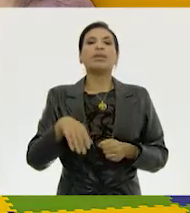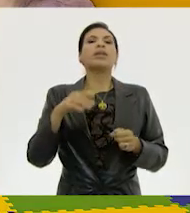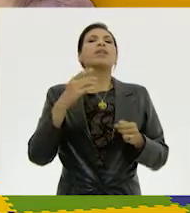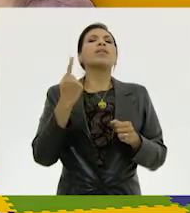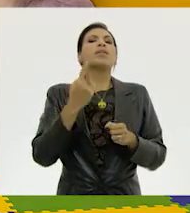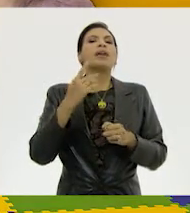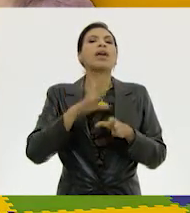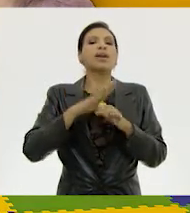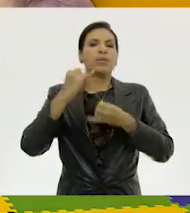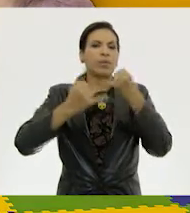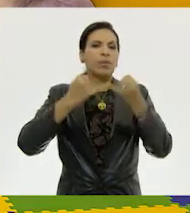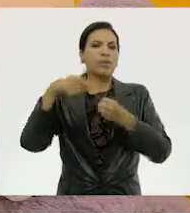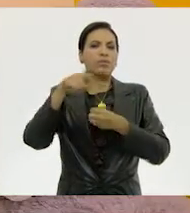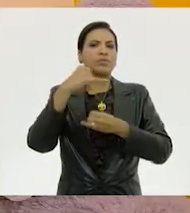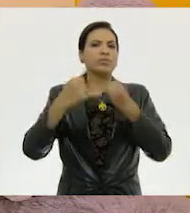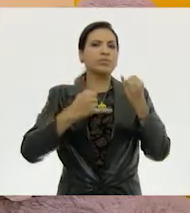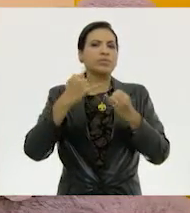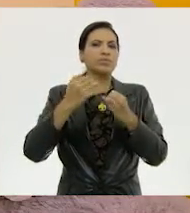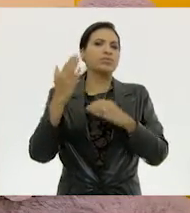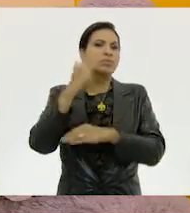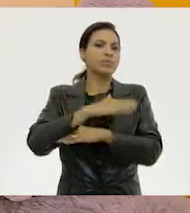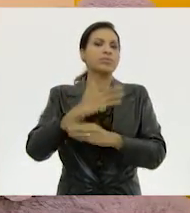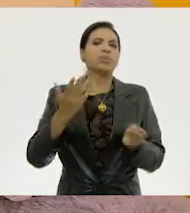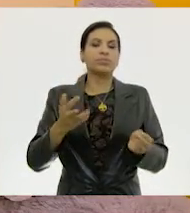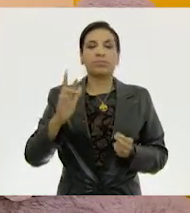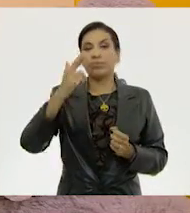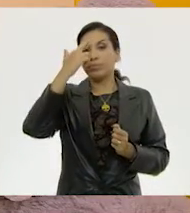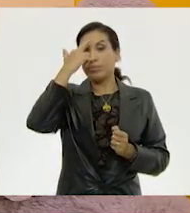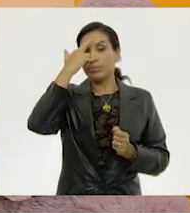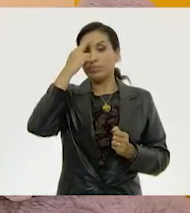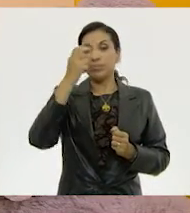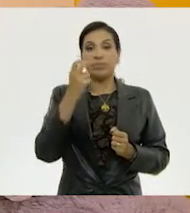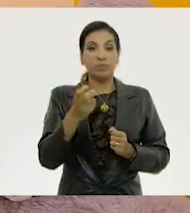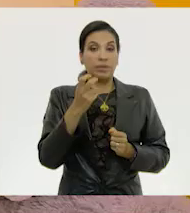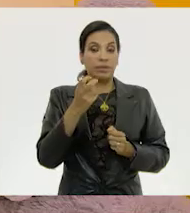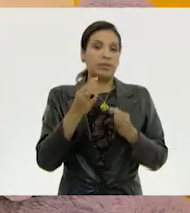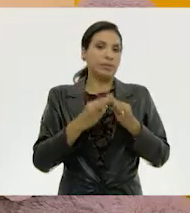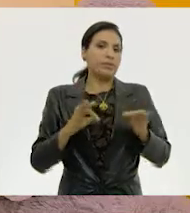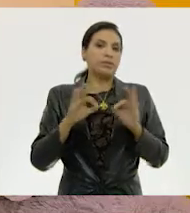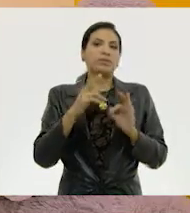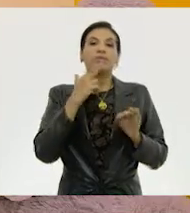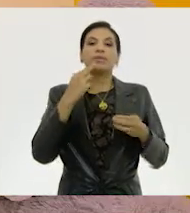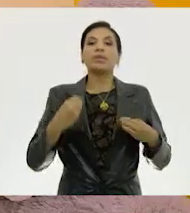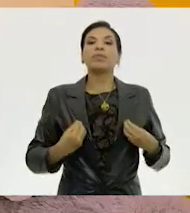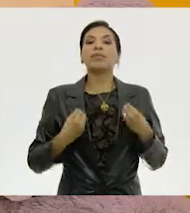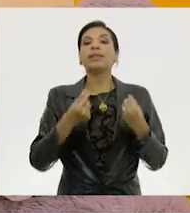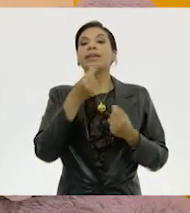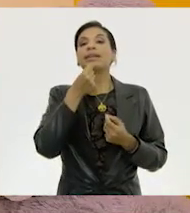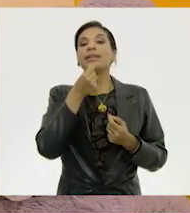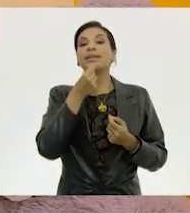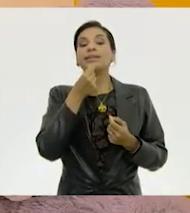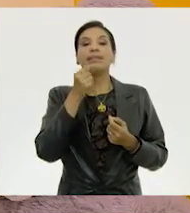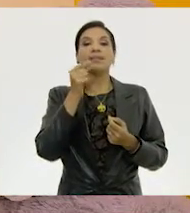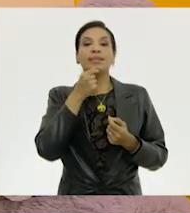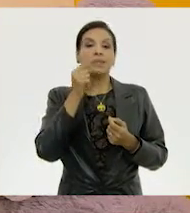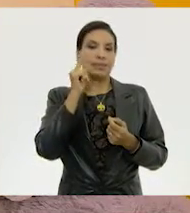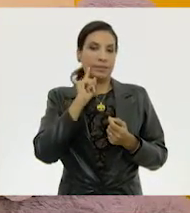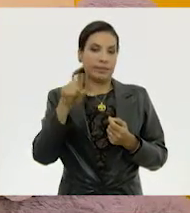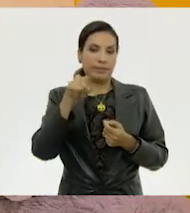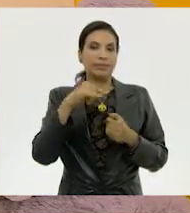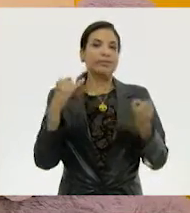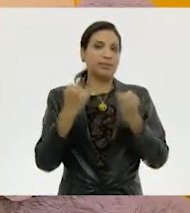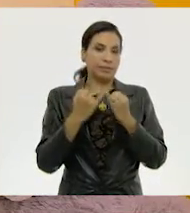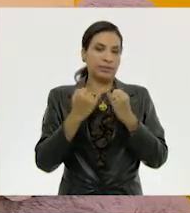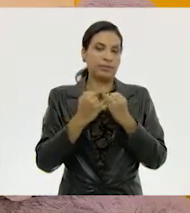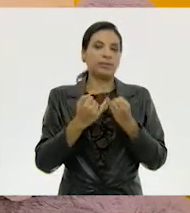hay del juego durante el día? Recordemos que este es esencial en la vida de las niñas y de los niños, pero